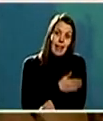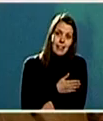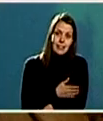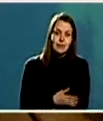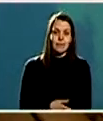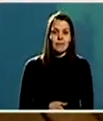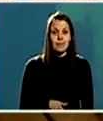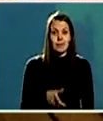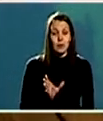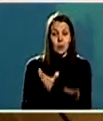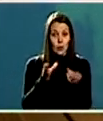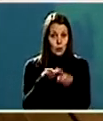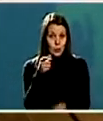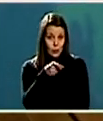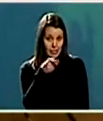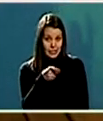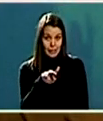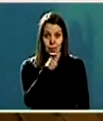antigos